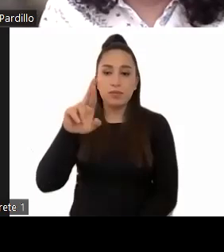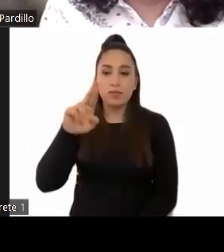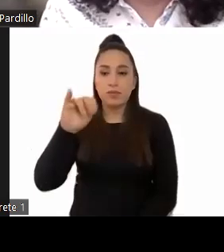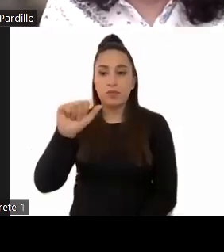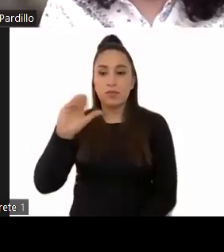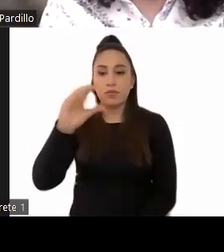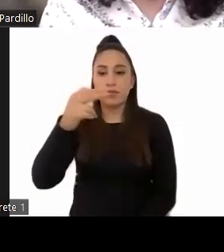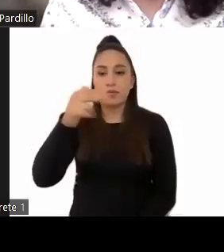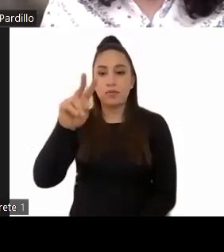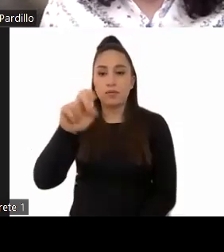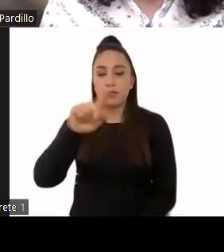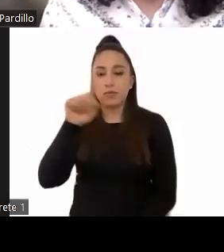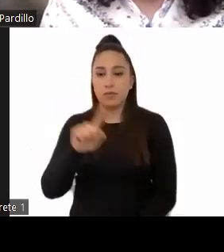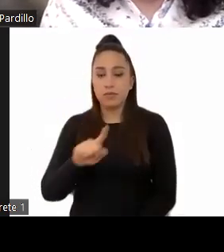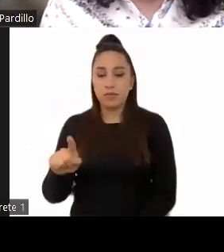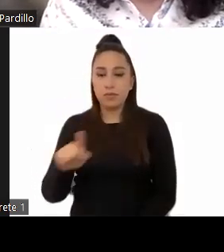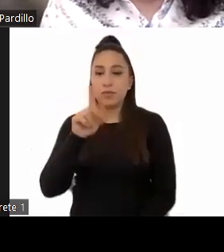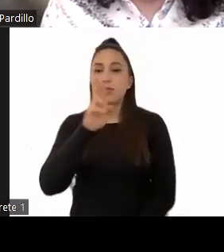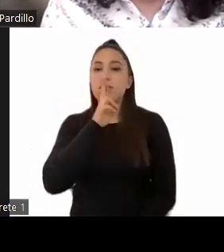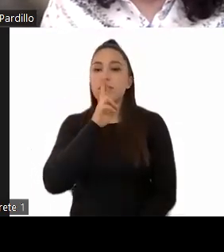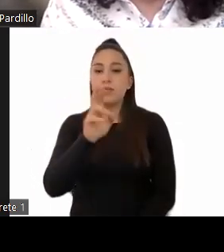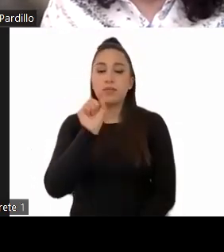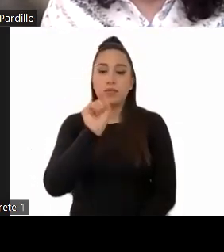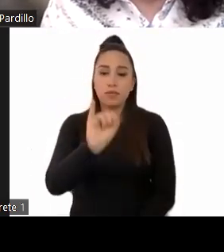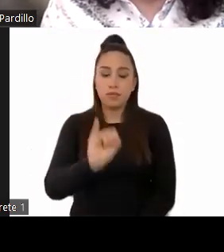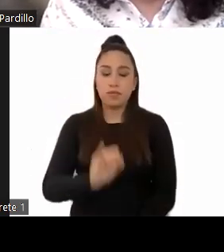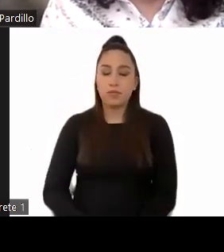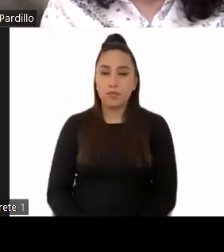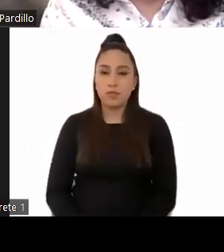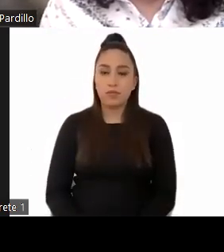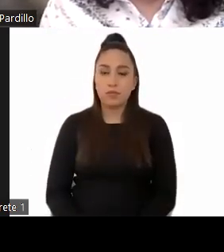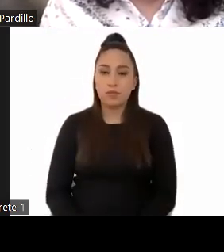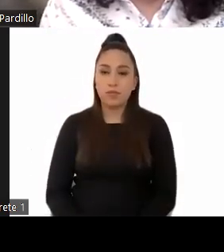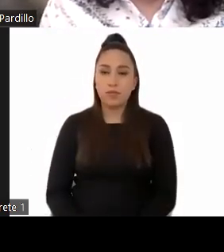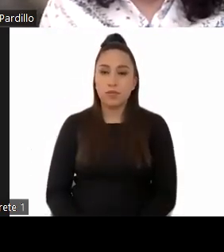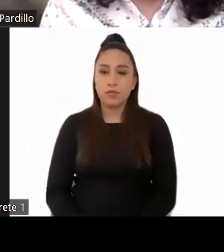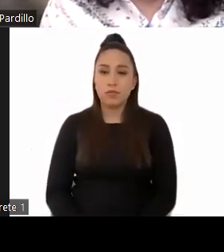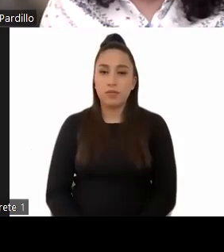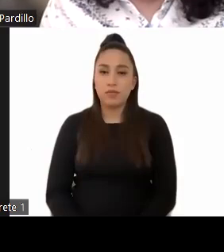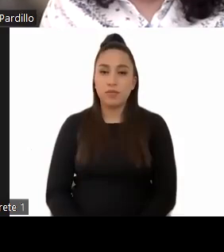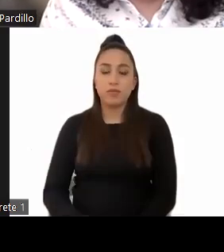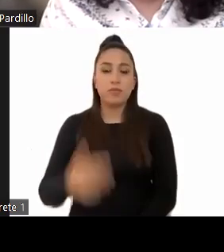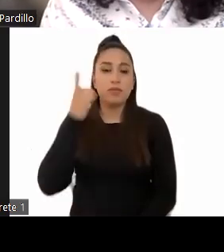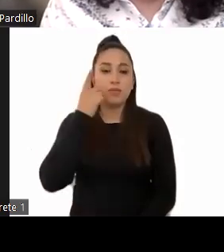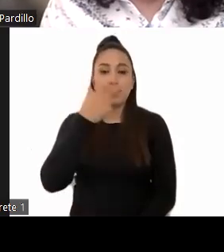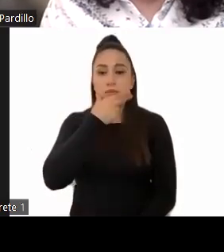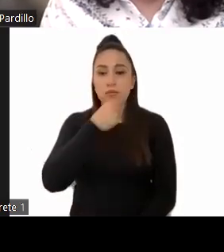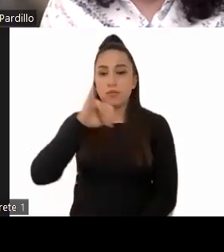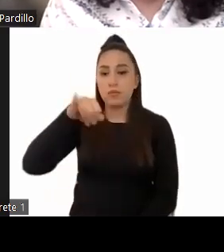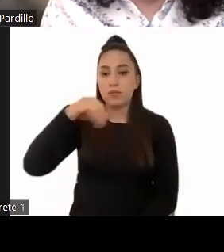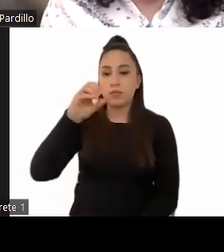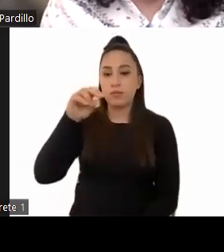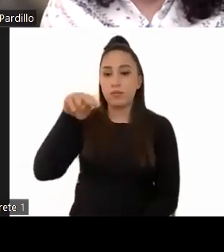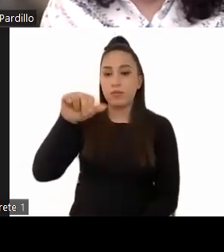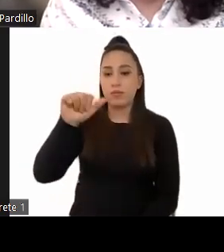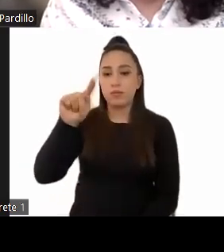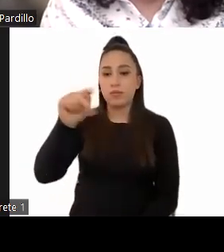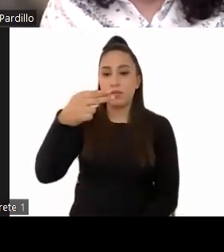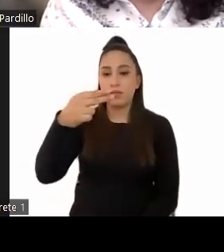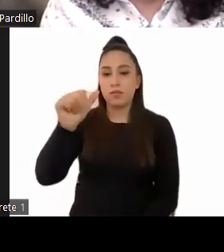Chávez Contreras. Guadalupe Chávez, a favor del dictamen. Diputado Jonathan Colmenares